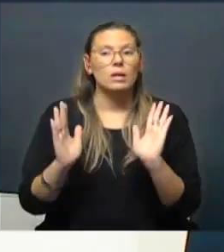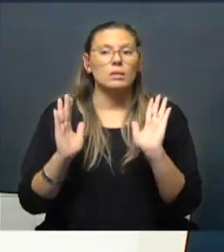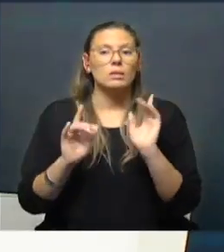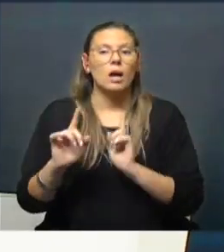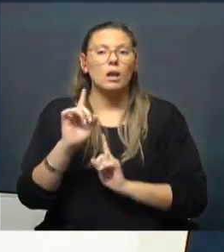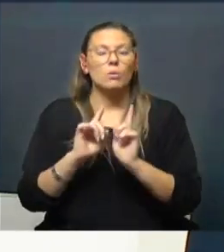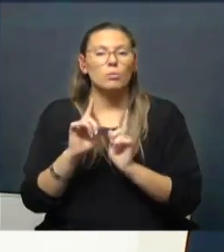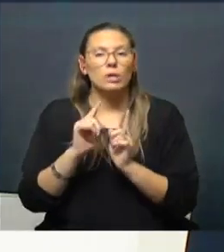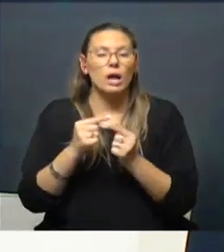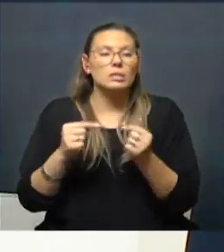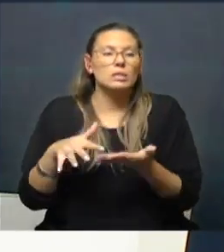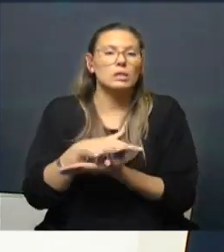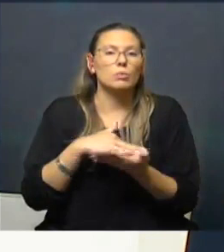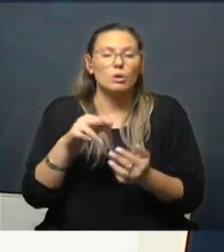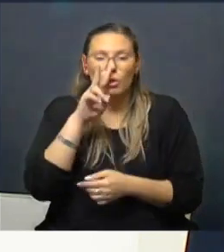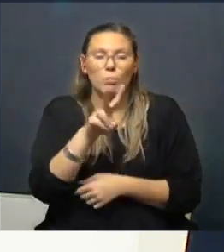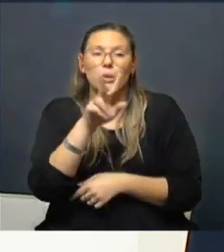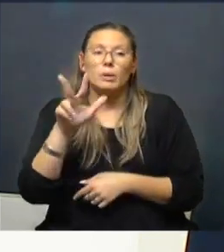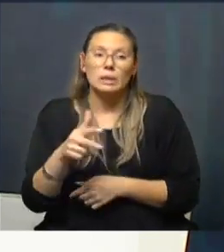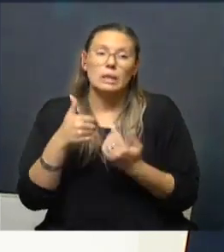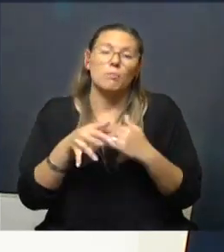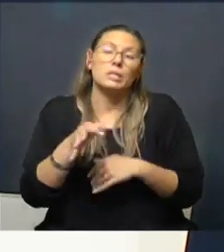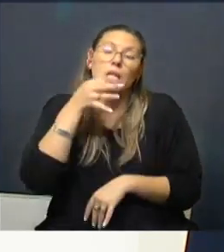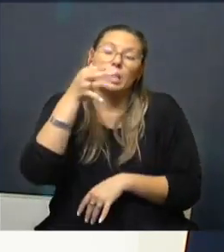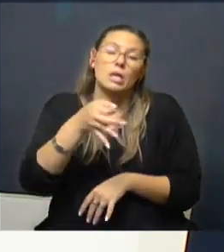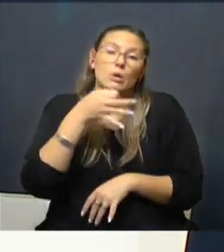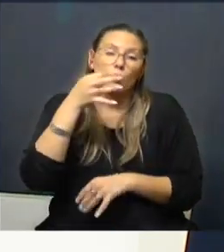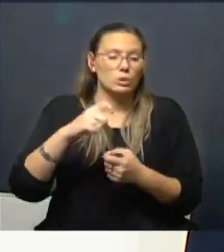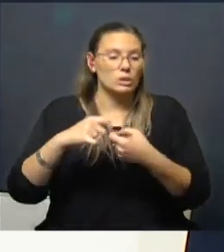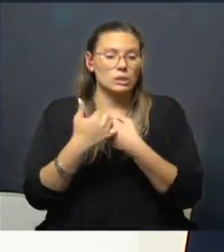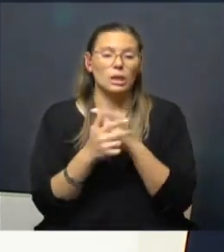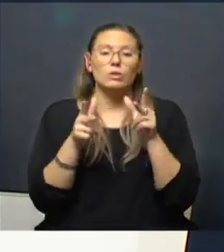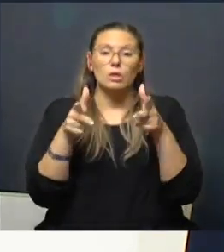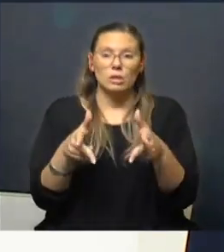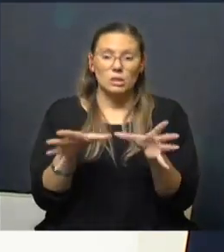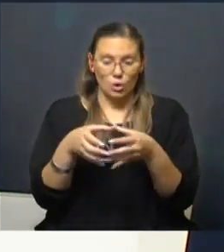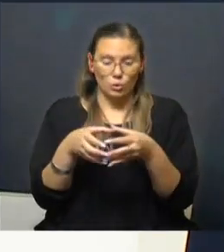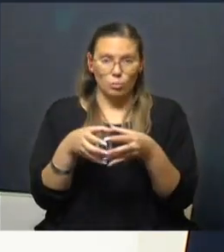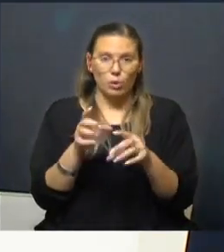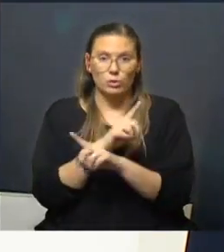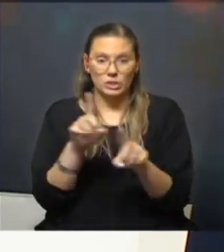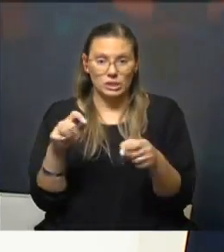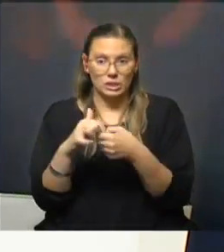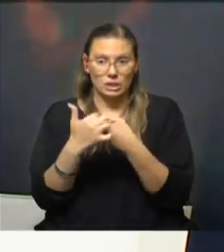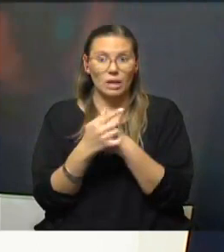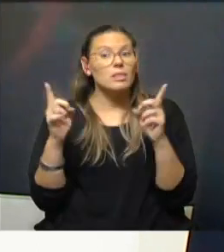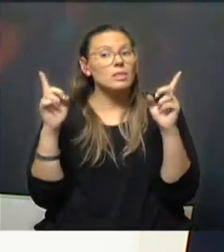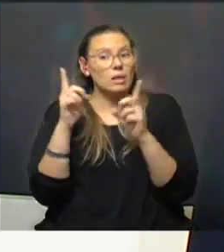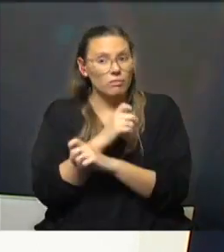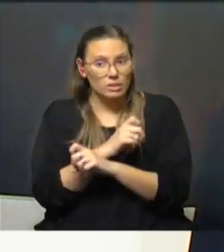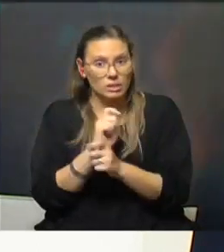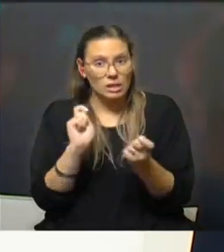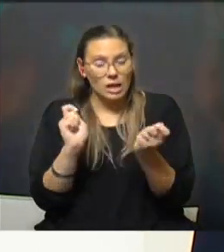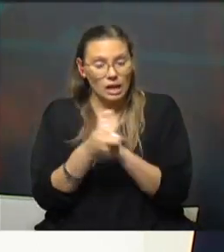planteos discursivos que ya abarcan a 2023, ¿no? Y desde los sindicatos lo que se dice es Sin los sindicatos va a ser difícil que la